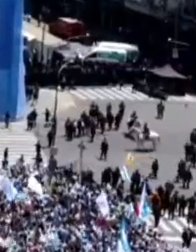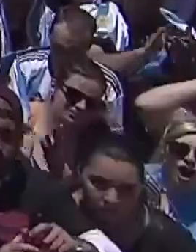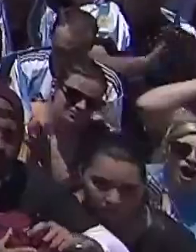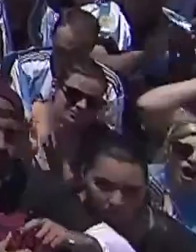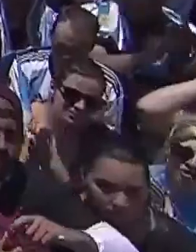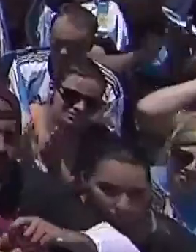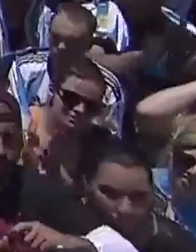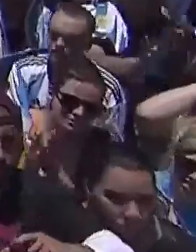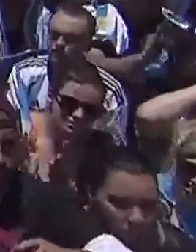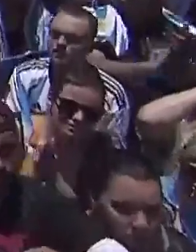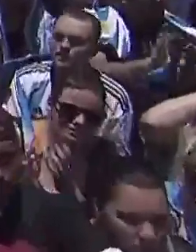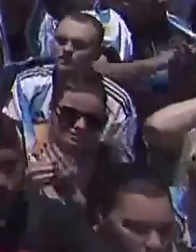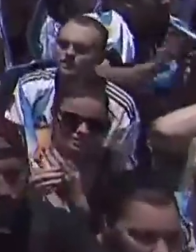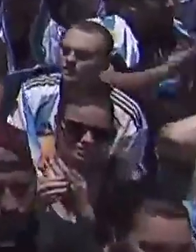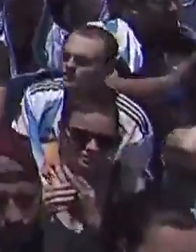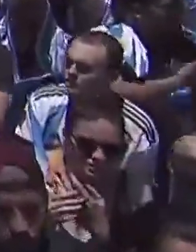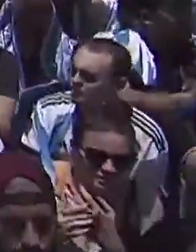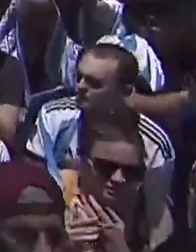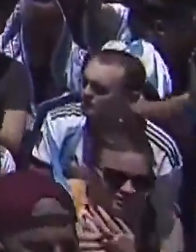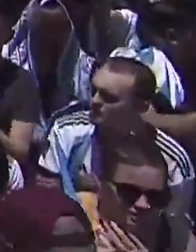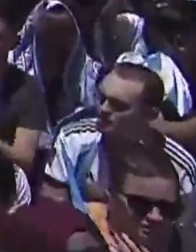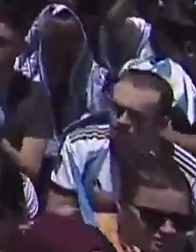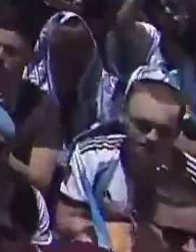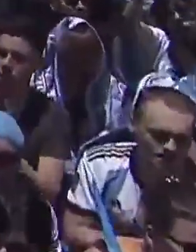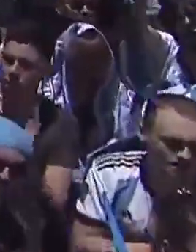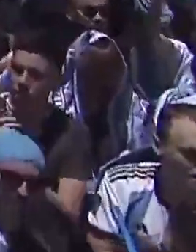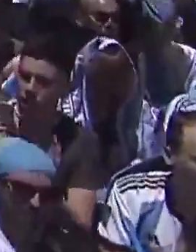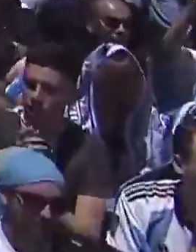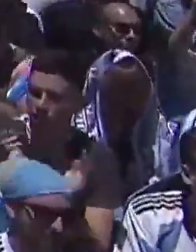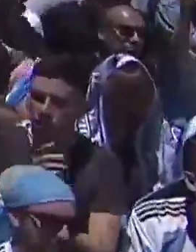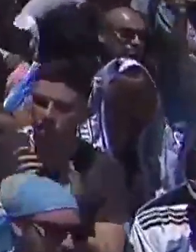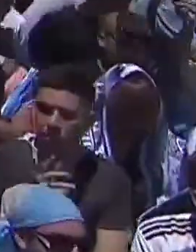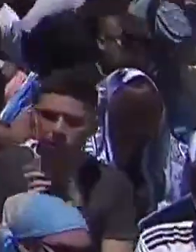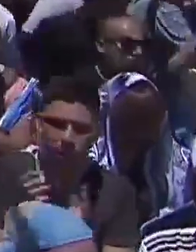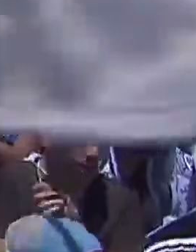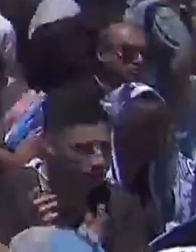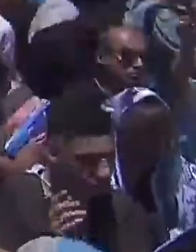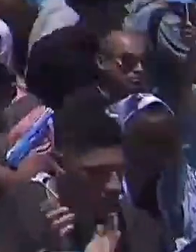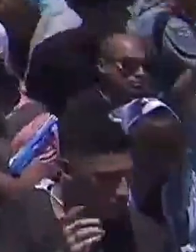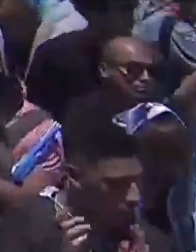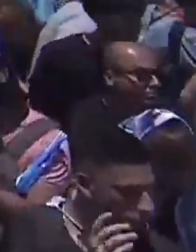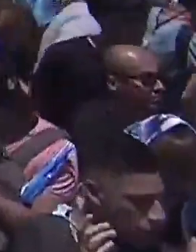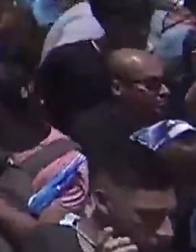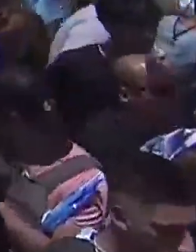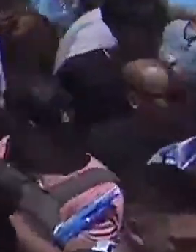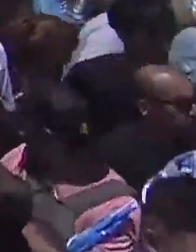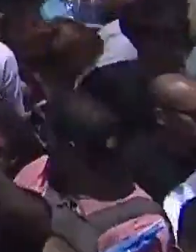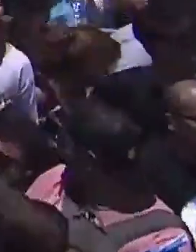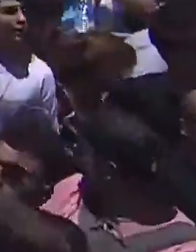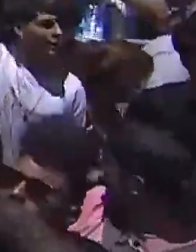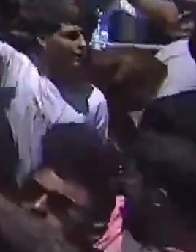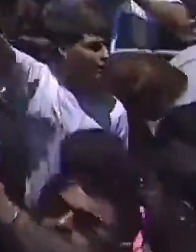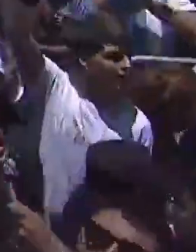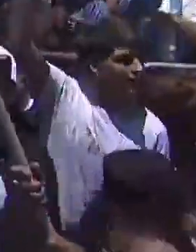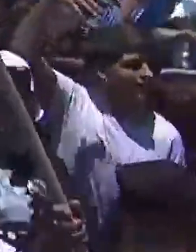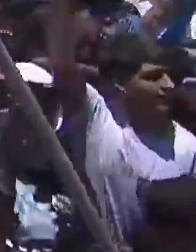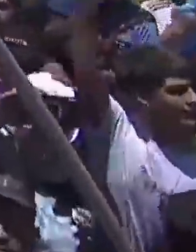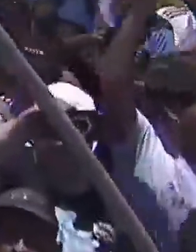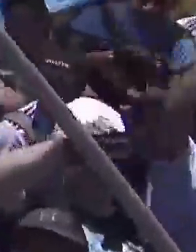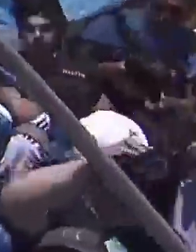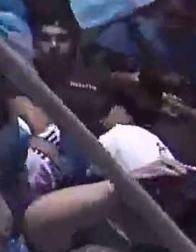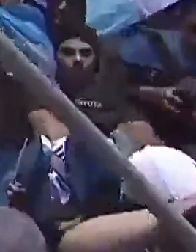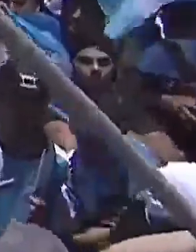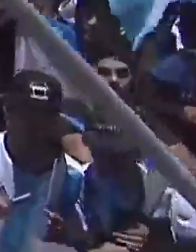este momento, las emisoras participantes continúan con la transmisión de sus respectivos